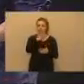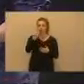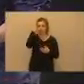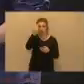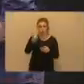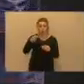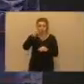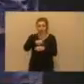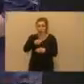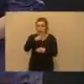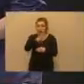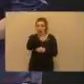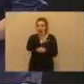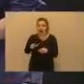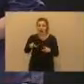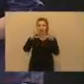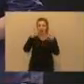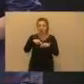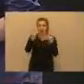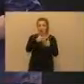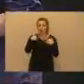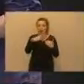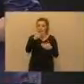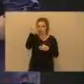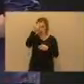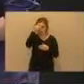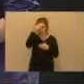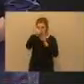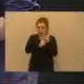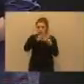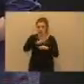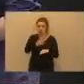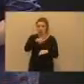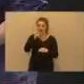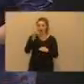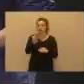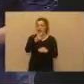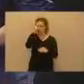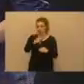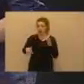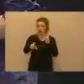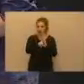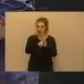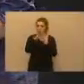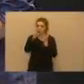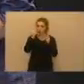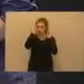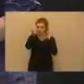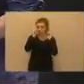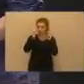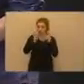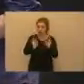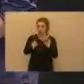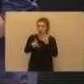cualquier representante público el plantearse esos principios y, sobre todo, que se respete la legalidad. Y creemos que en este caso no se respetó la legalidad,